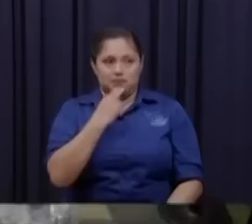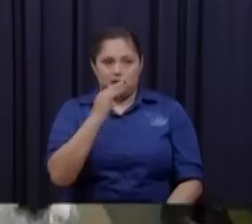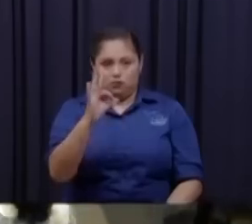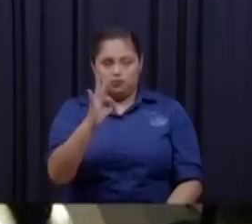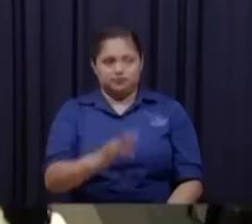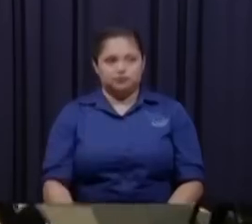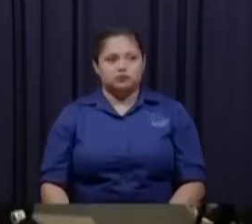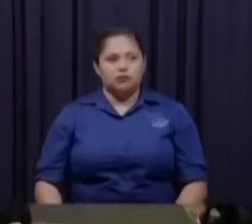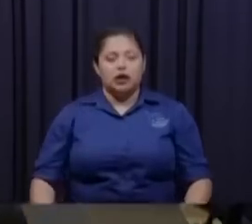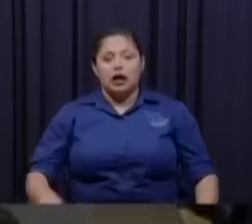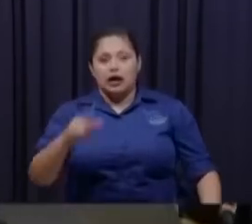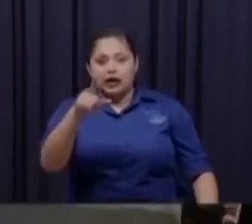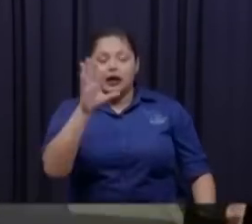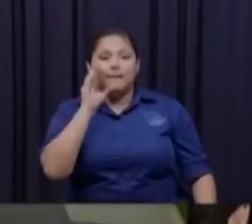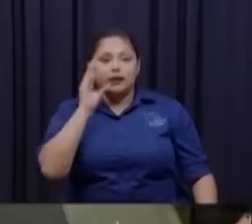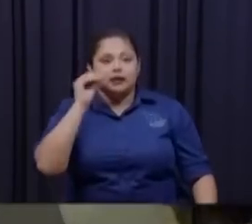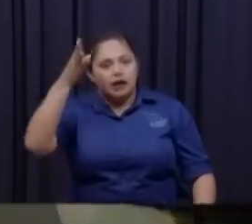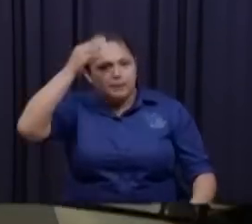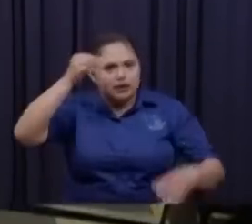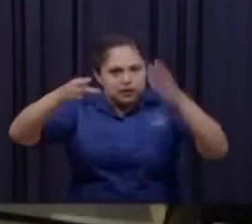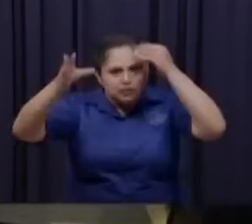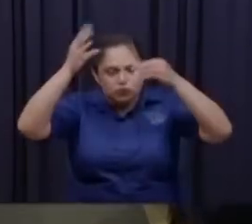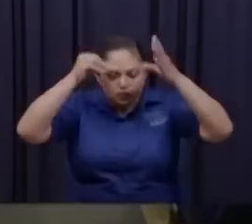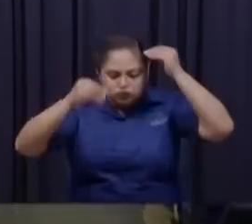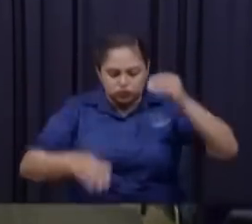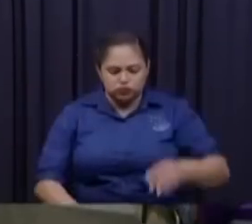dije a los hermanos, que